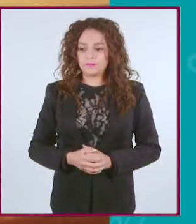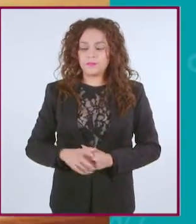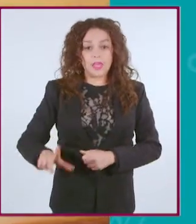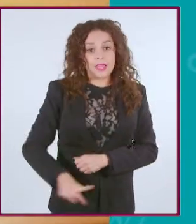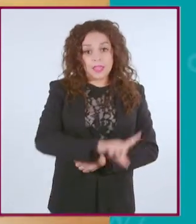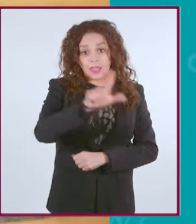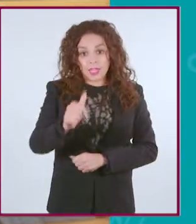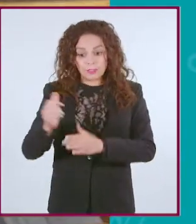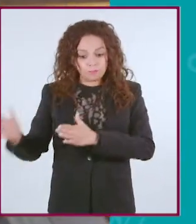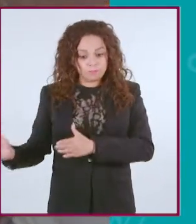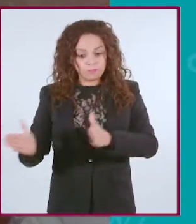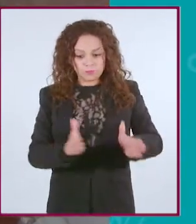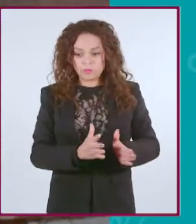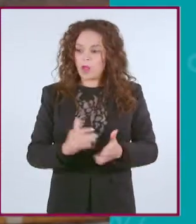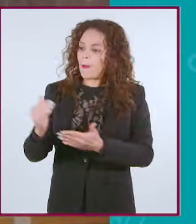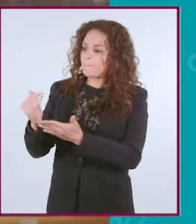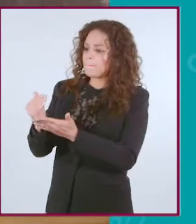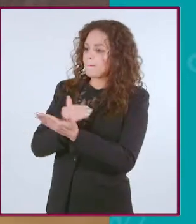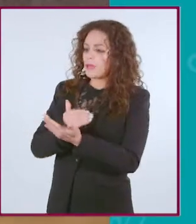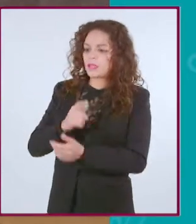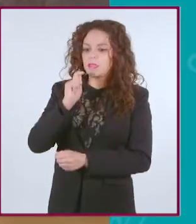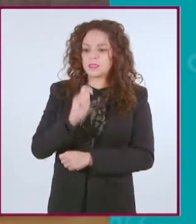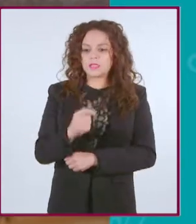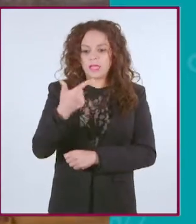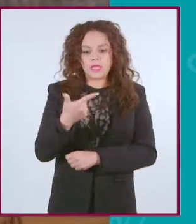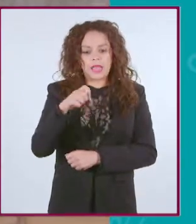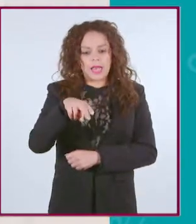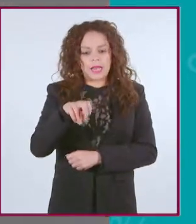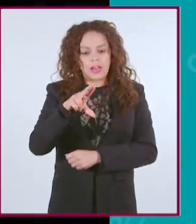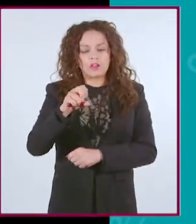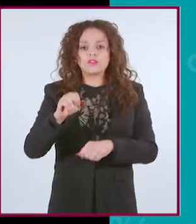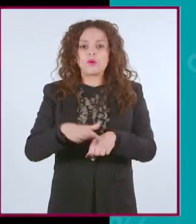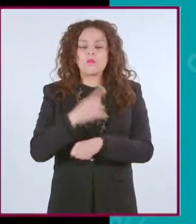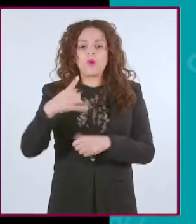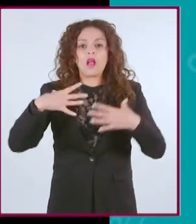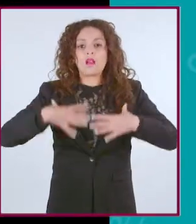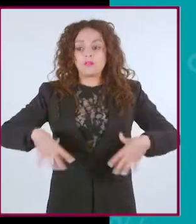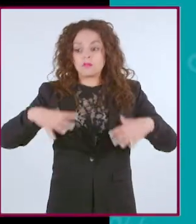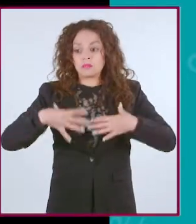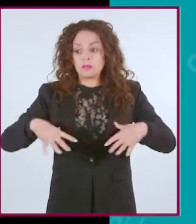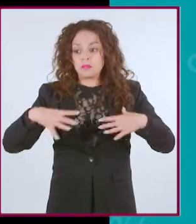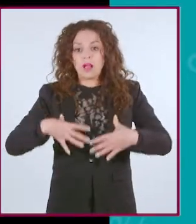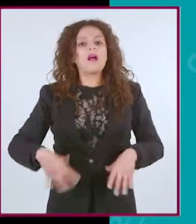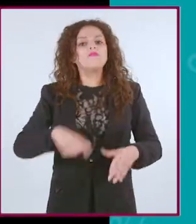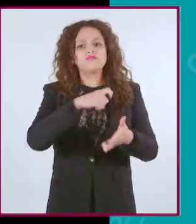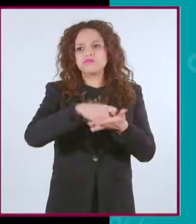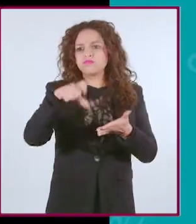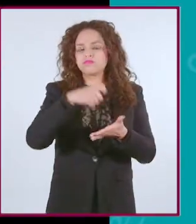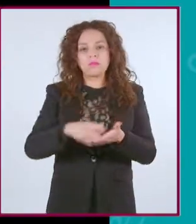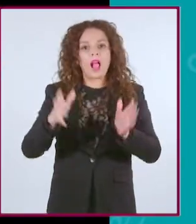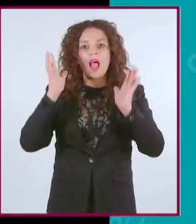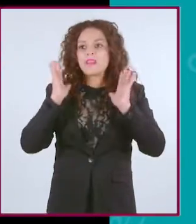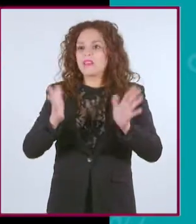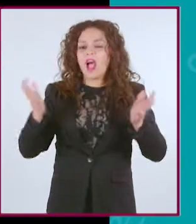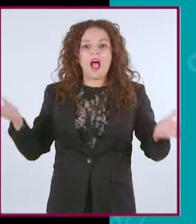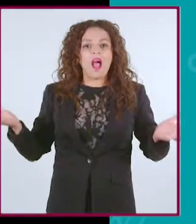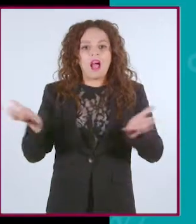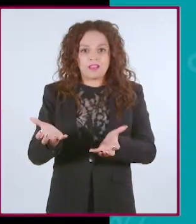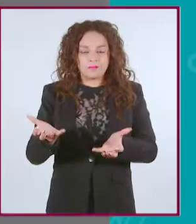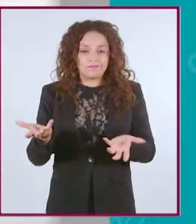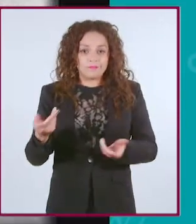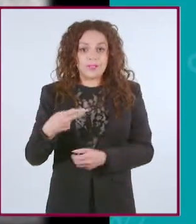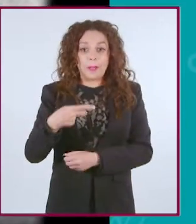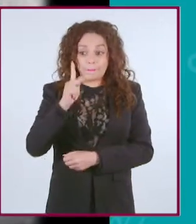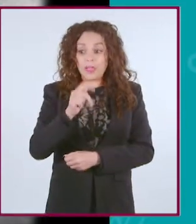Luego, se redujo en gran medida el mercado de géneros, dado que las prendas comenzaron a comprarse hechas. Aunque